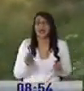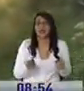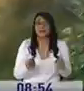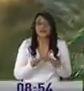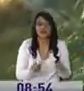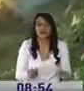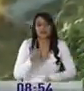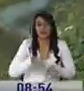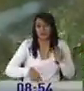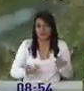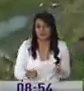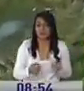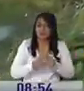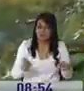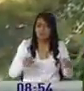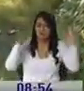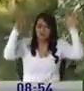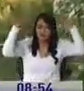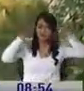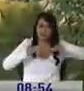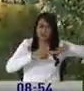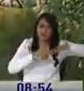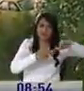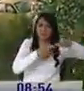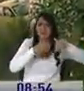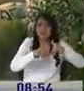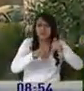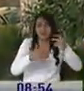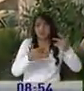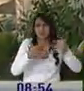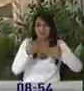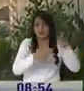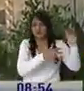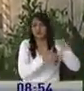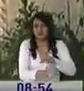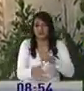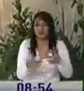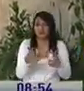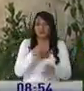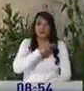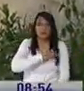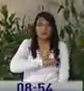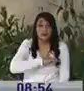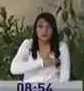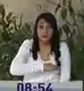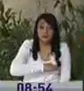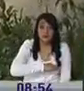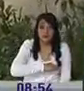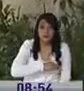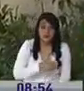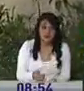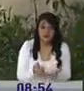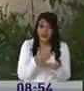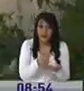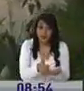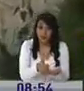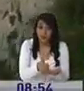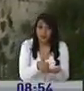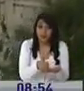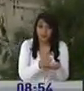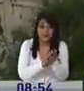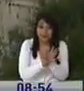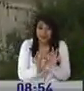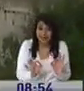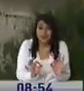lleno de humedad y esto puede calsar en cualquier momento si si el municipio no hace nada al respecto